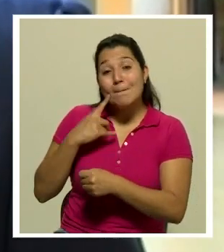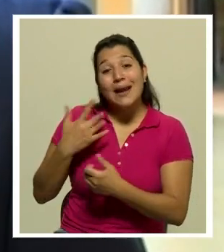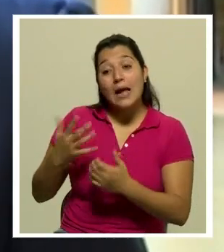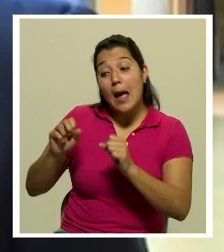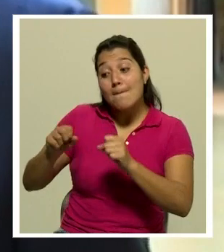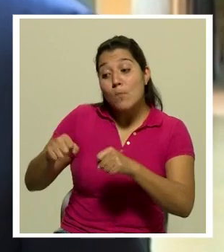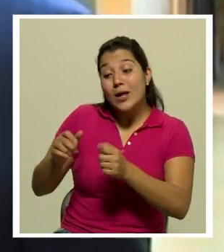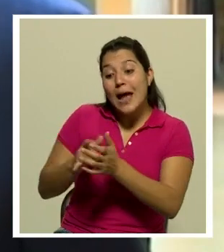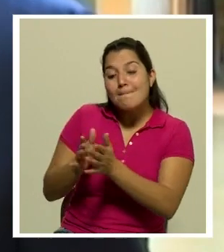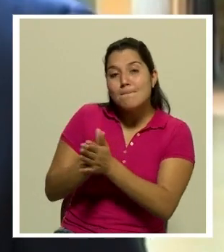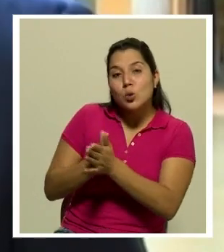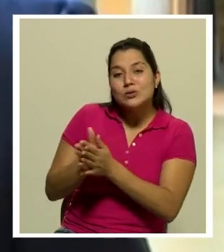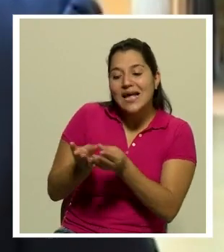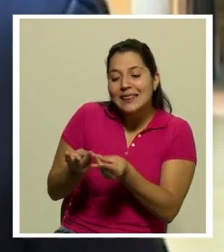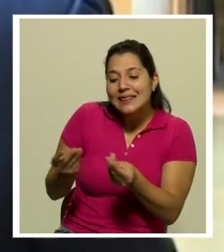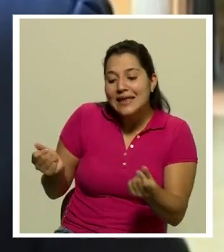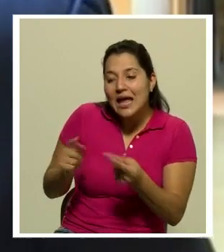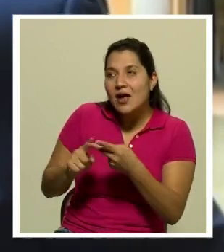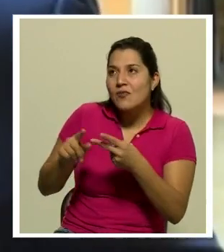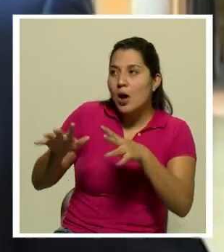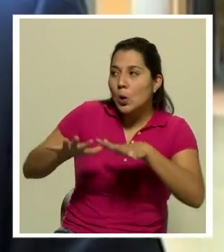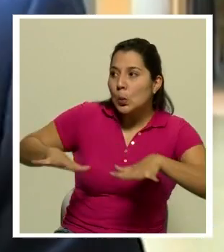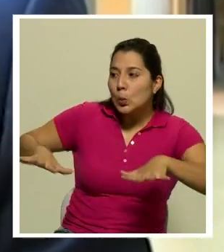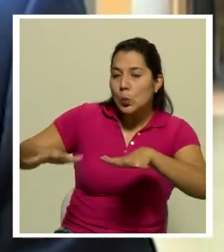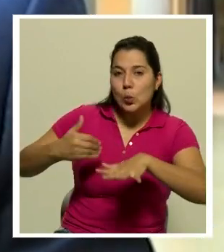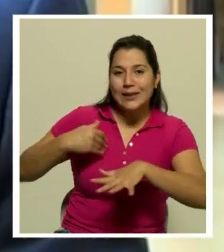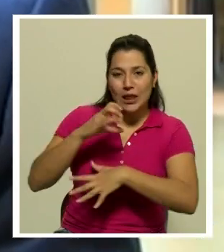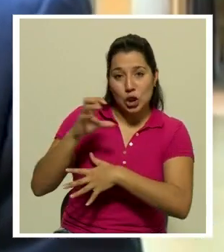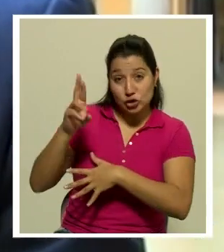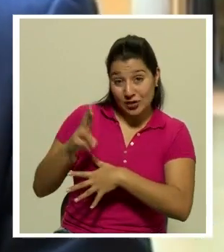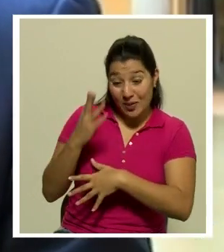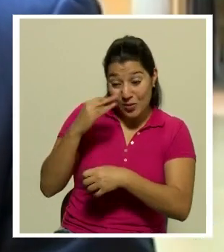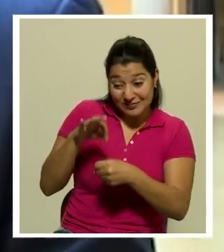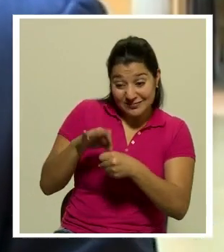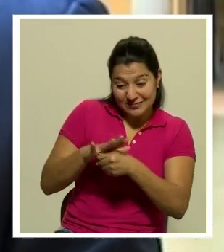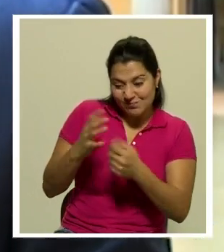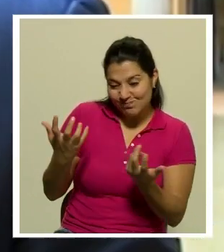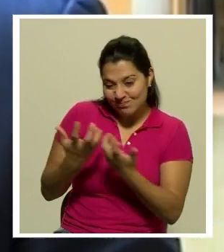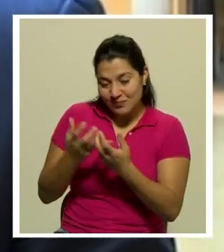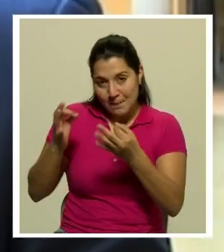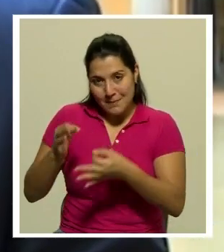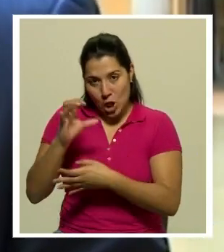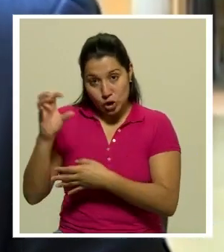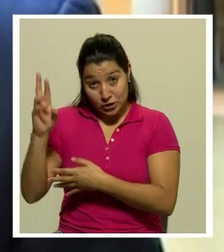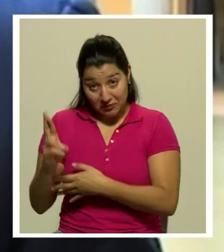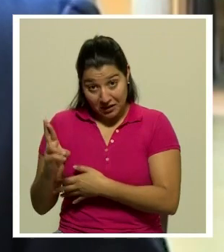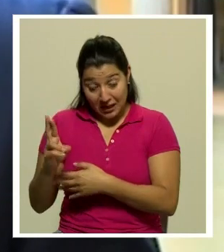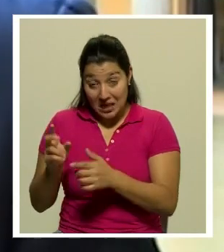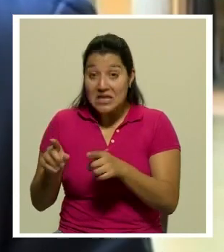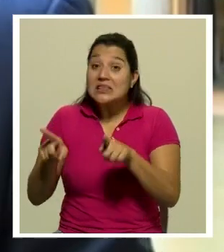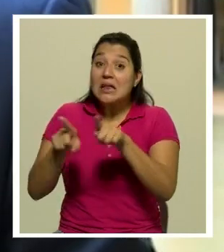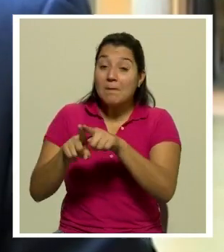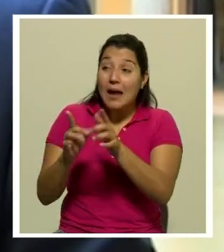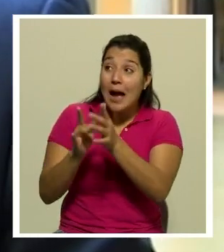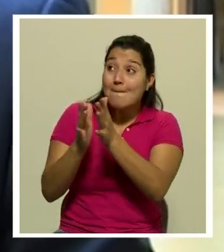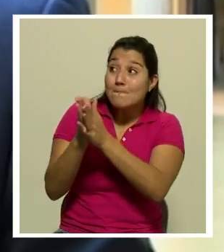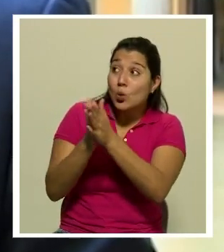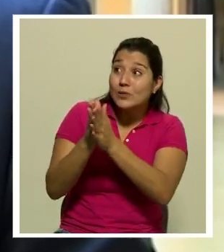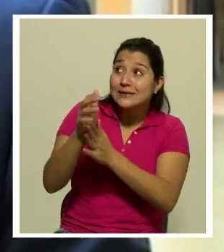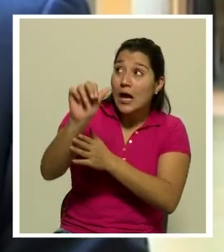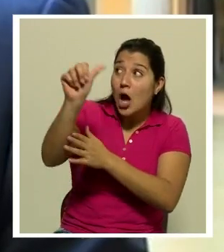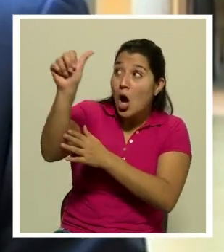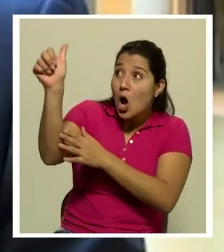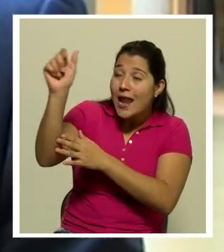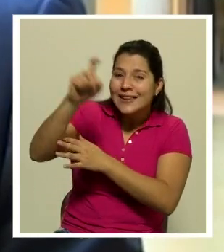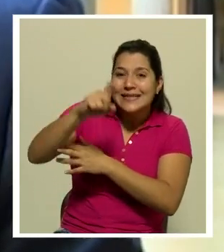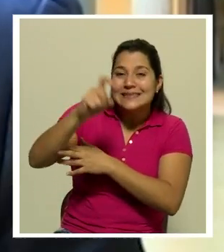de tierra y clima que tiene Costa Rica y de un mercado a nivel internacional que ya de por sí ha